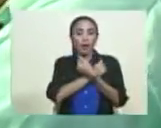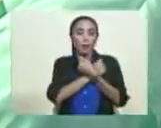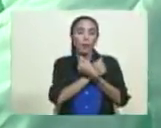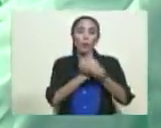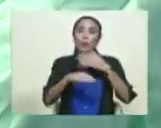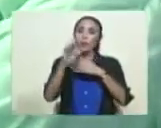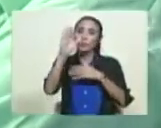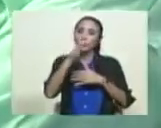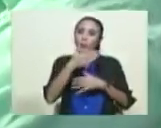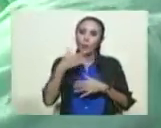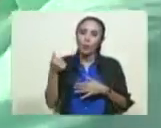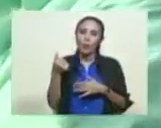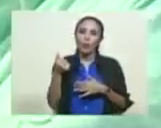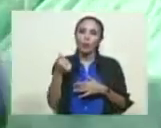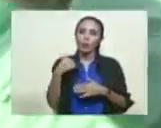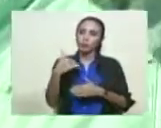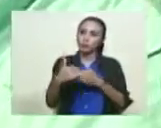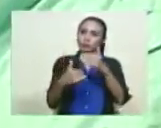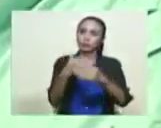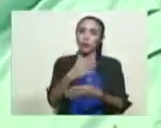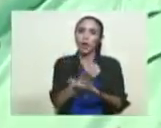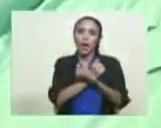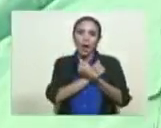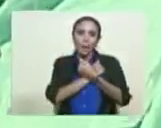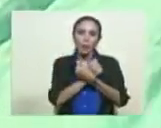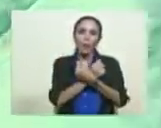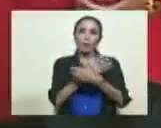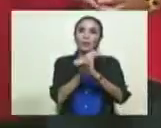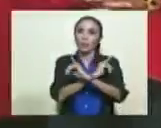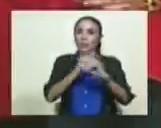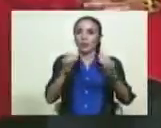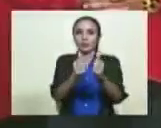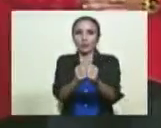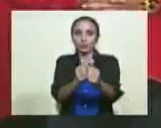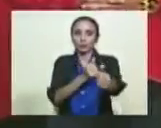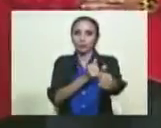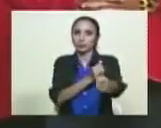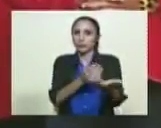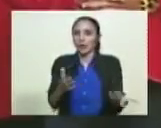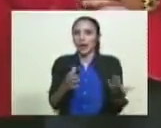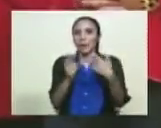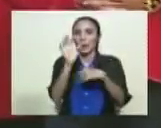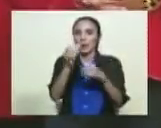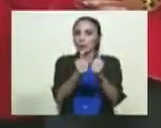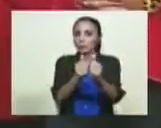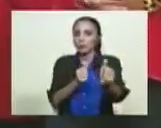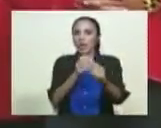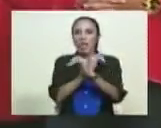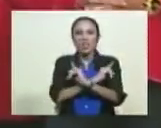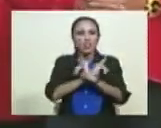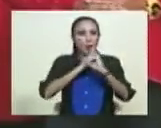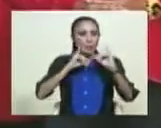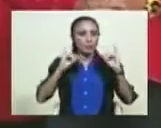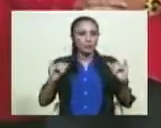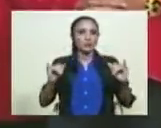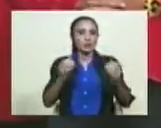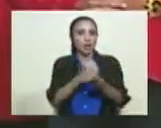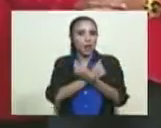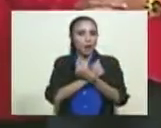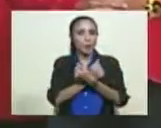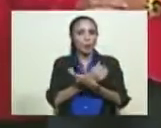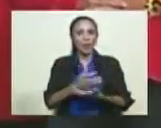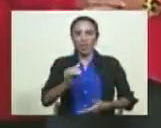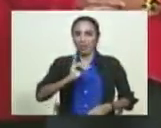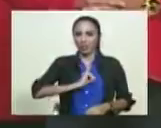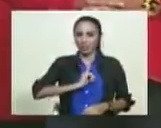futuro, el amor a la independencia nacional, a la soberanía, el amor a la